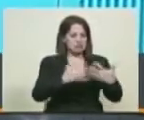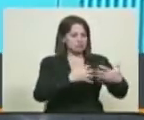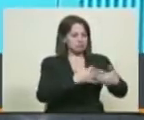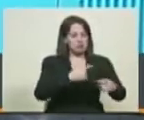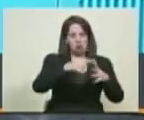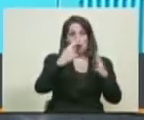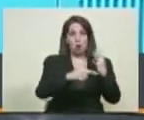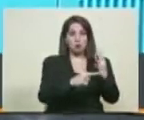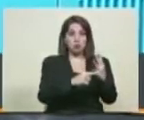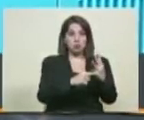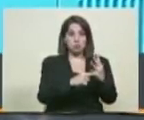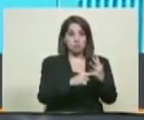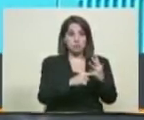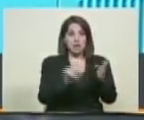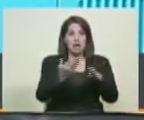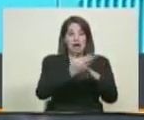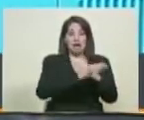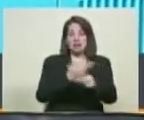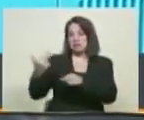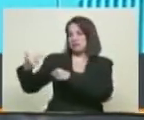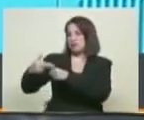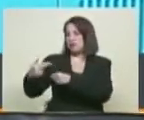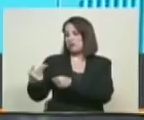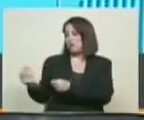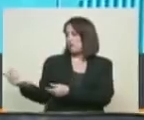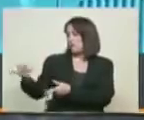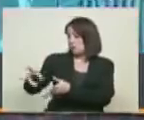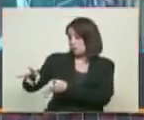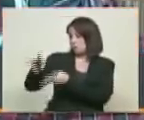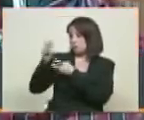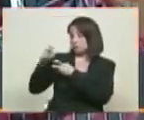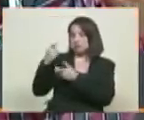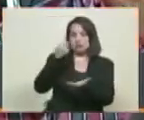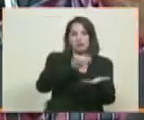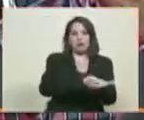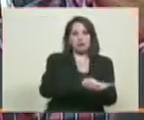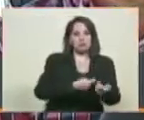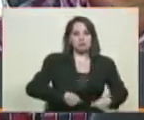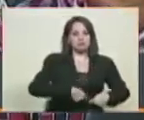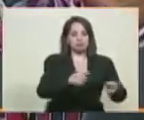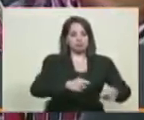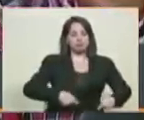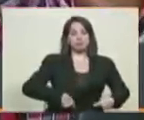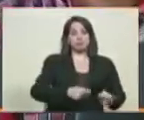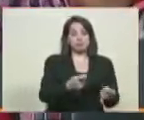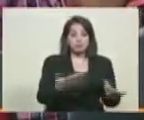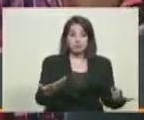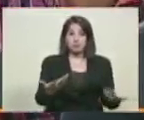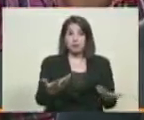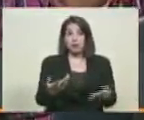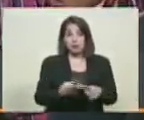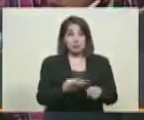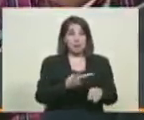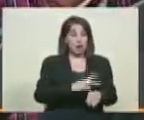Entre y listo. Entre y gasto. Peor aún, gasto más de lo que entra.